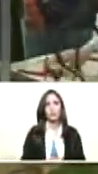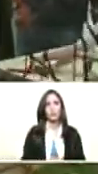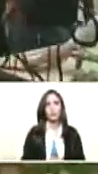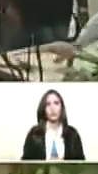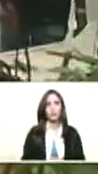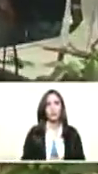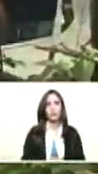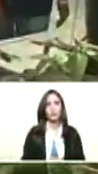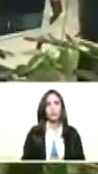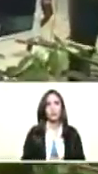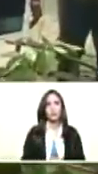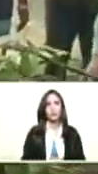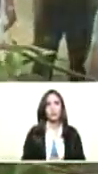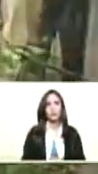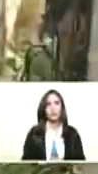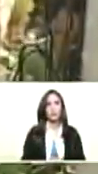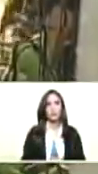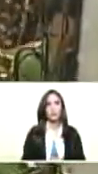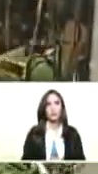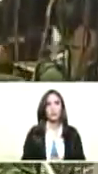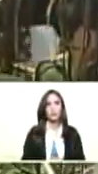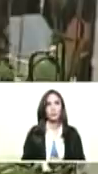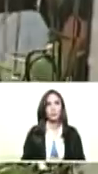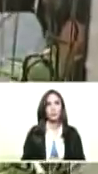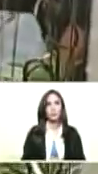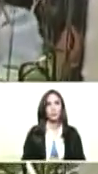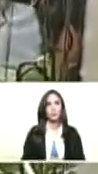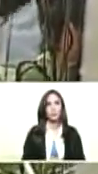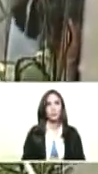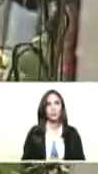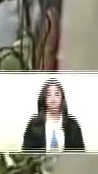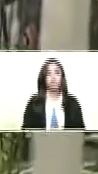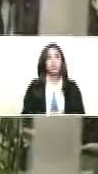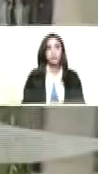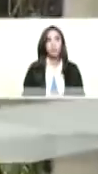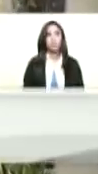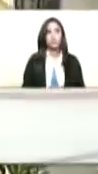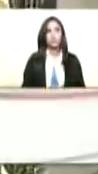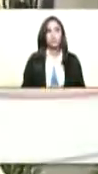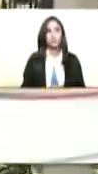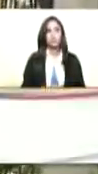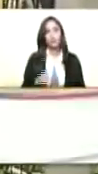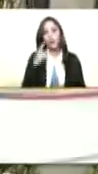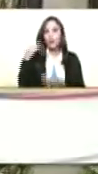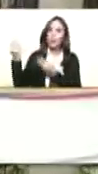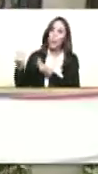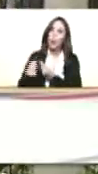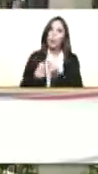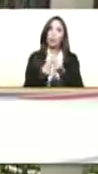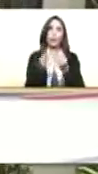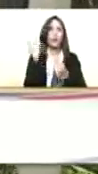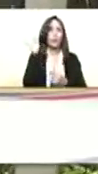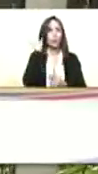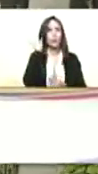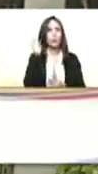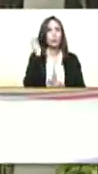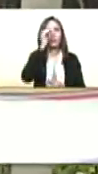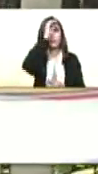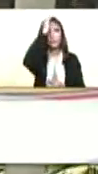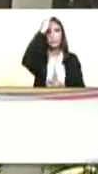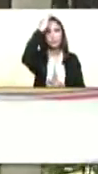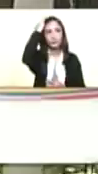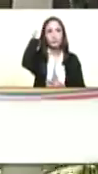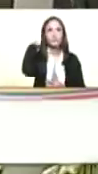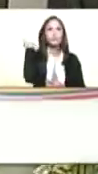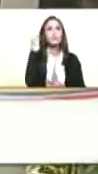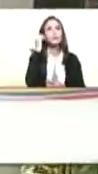vamos, acompáñame, pues. Acompáñame, vamos viendo, pues. Luisana, por favor. Métete, Luisana, con él. Ayúdale